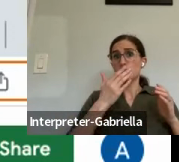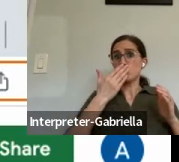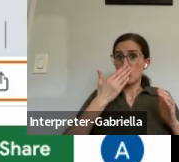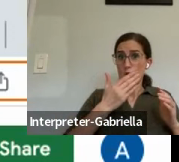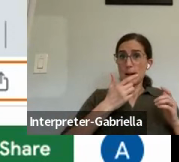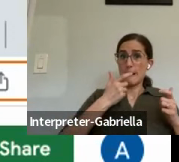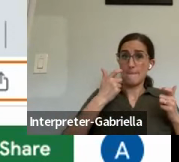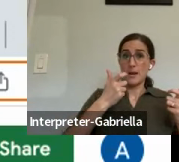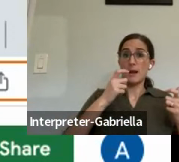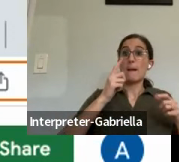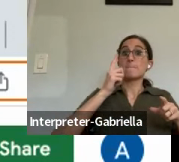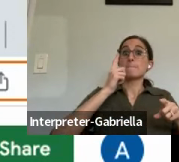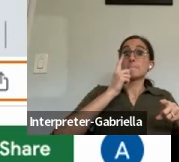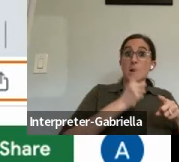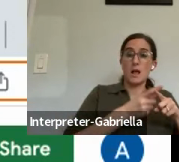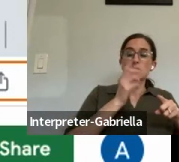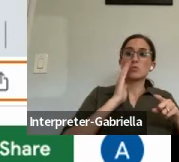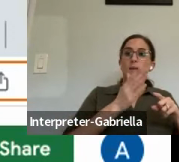1.